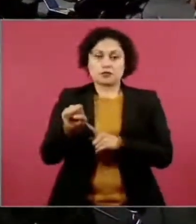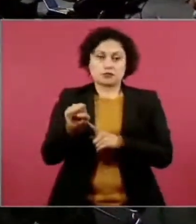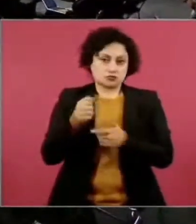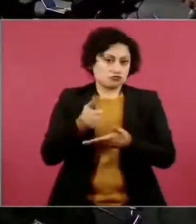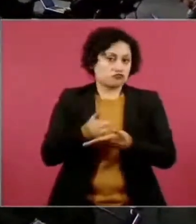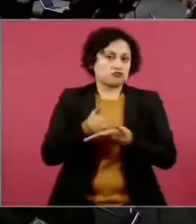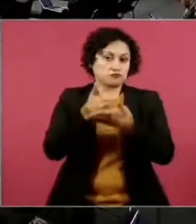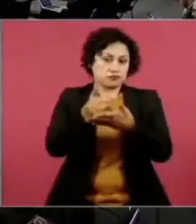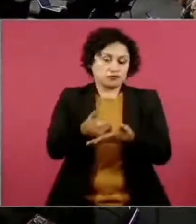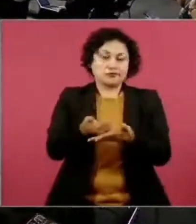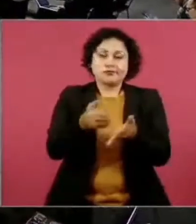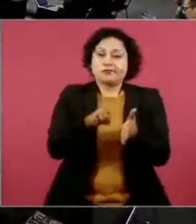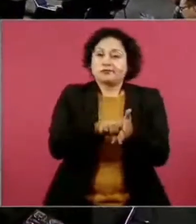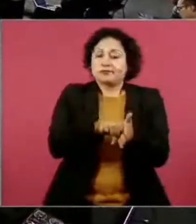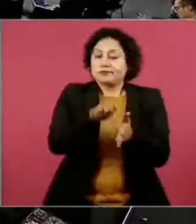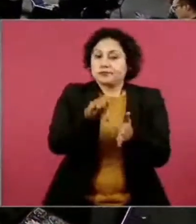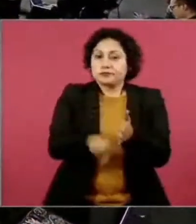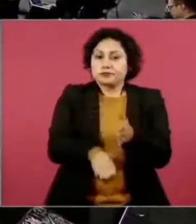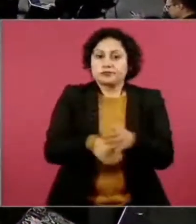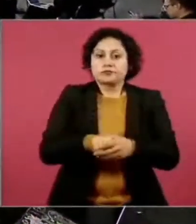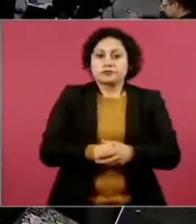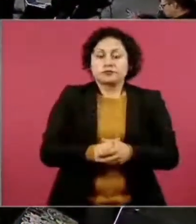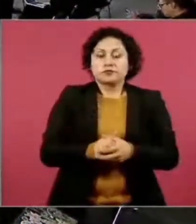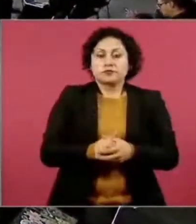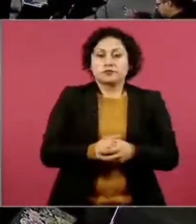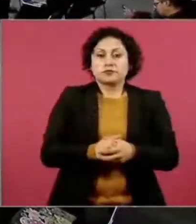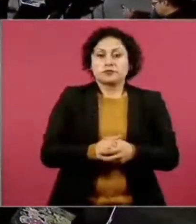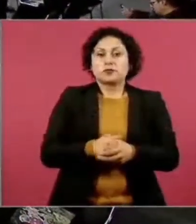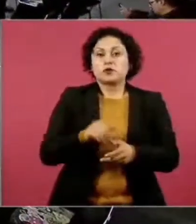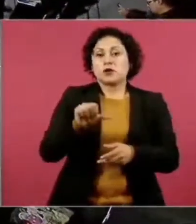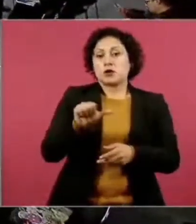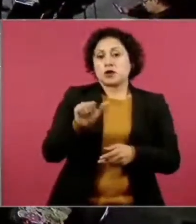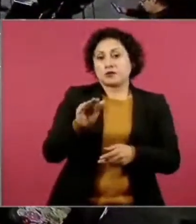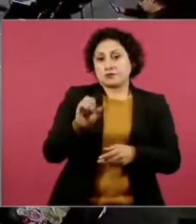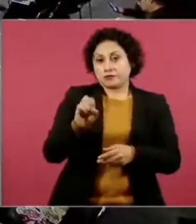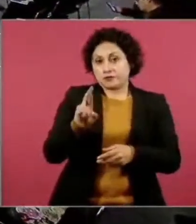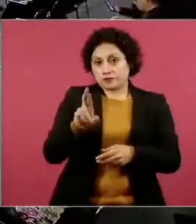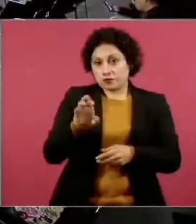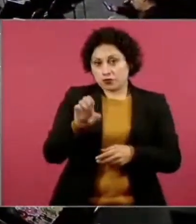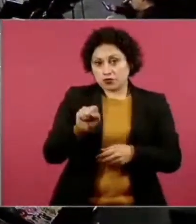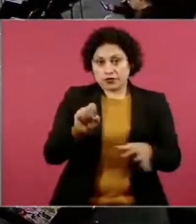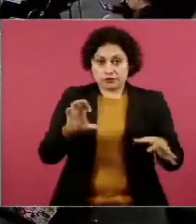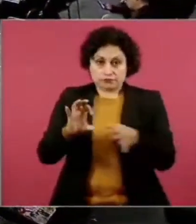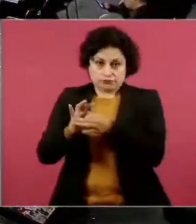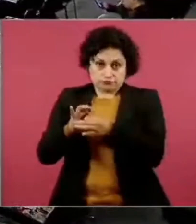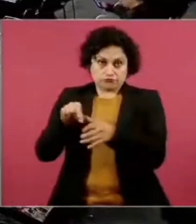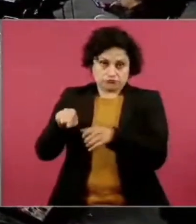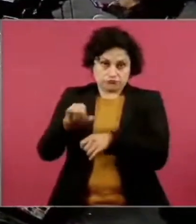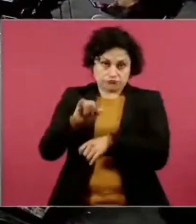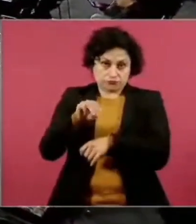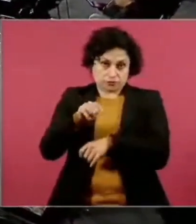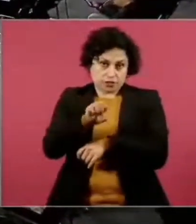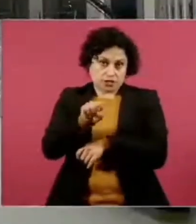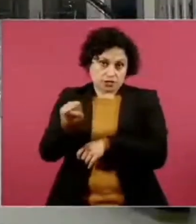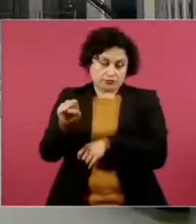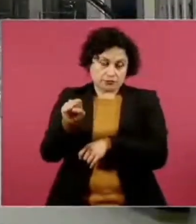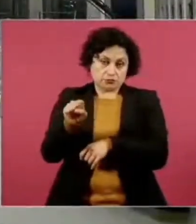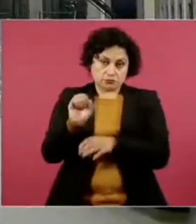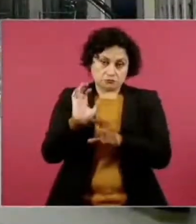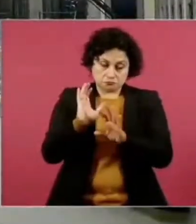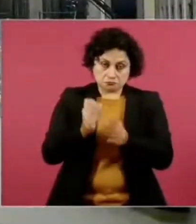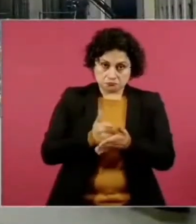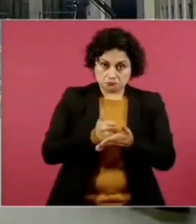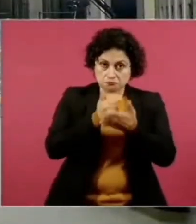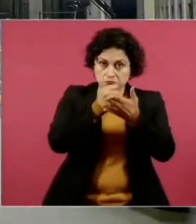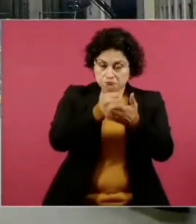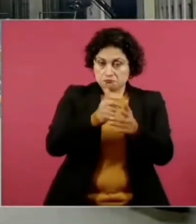en el caso de Afores, que maneja el seguro social, en